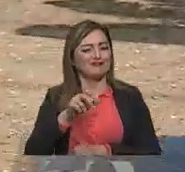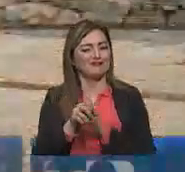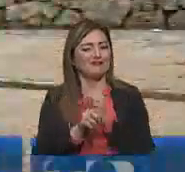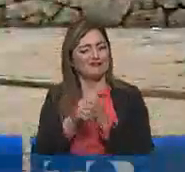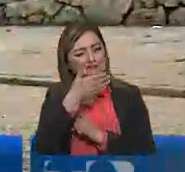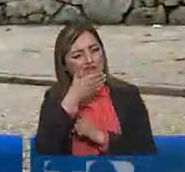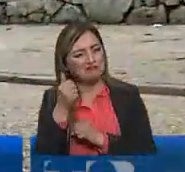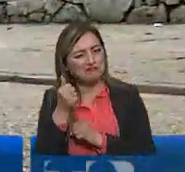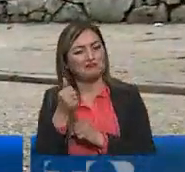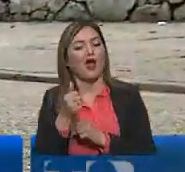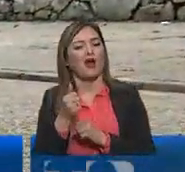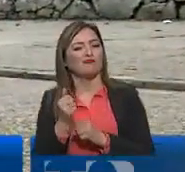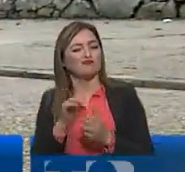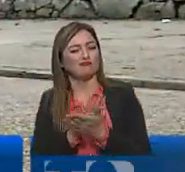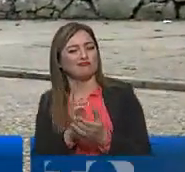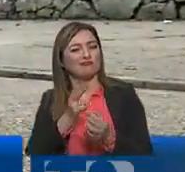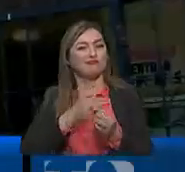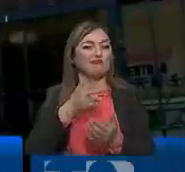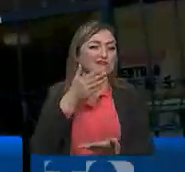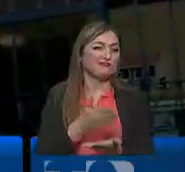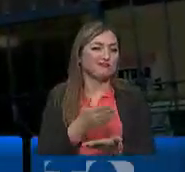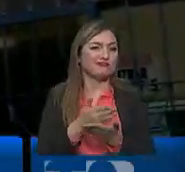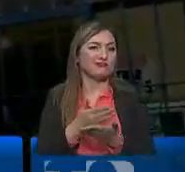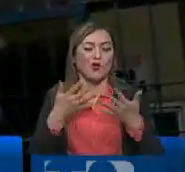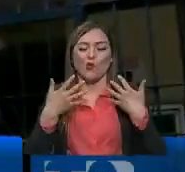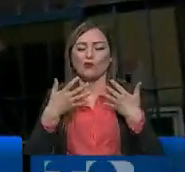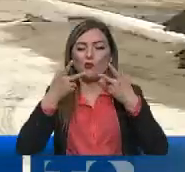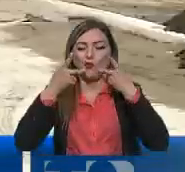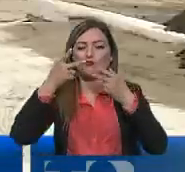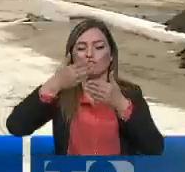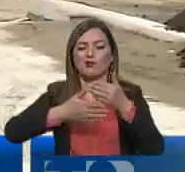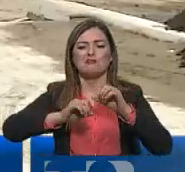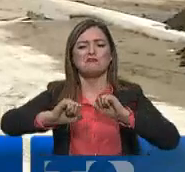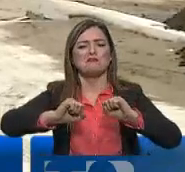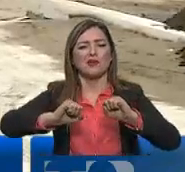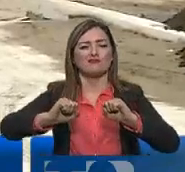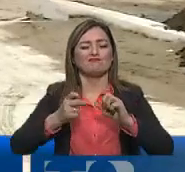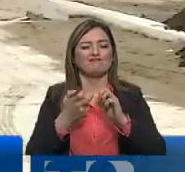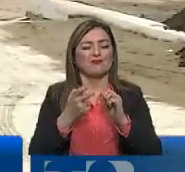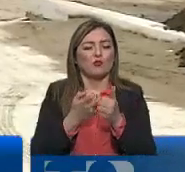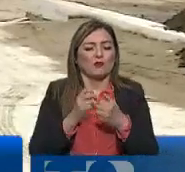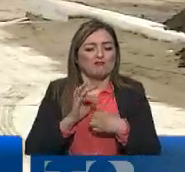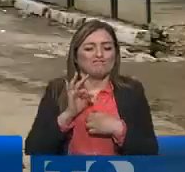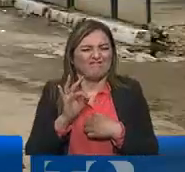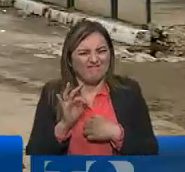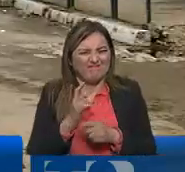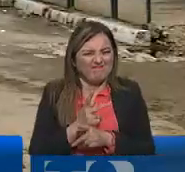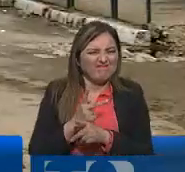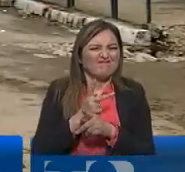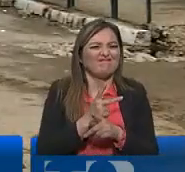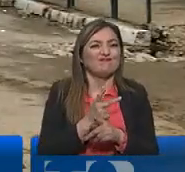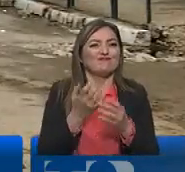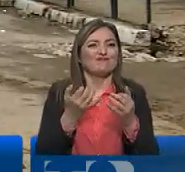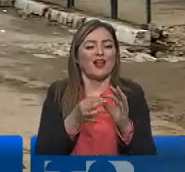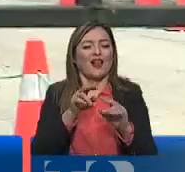año, las clases presenciales seguirán suspendidas en la estatal hasta mayo, porque a más de las precauciones por la pandemia, hoy se